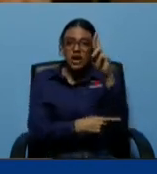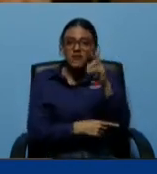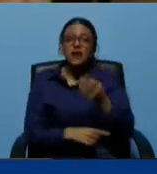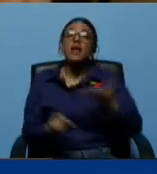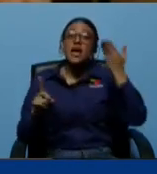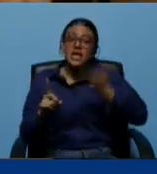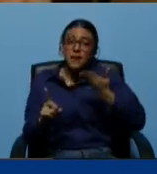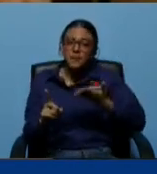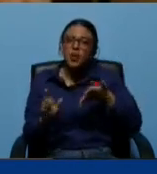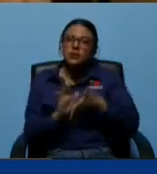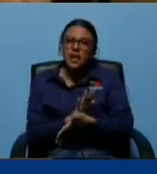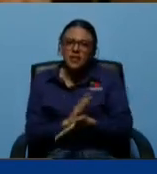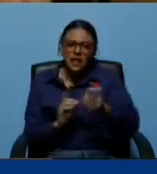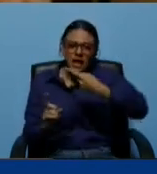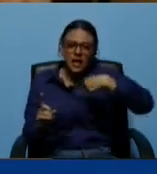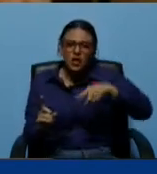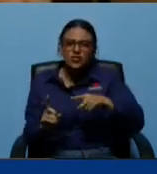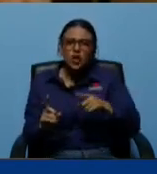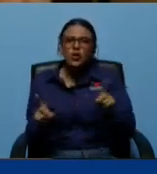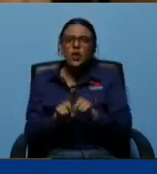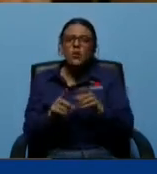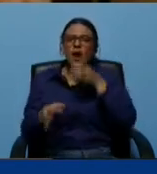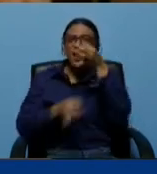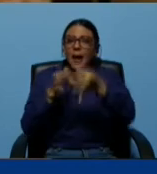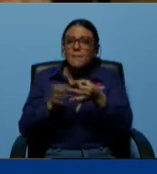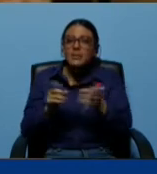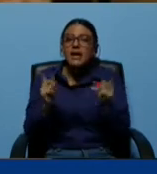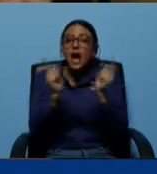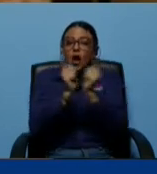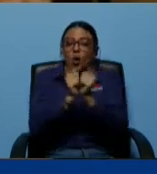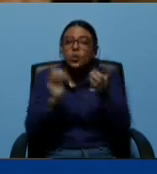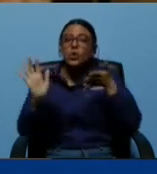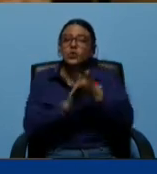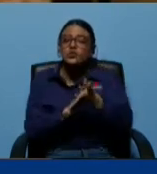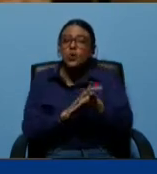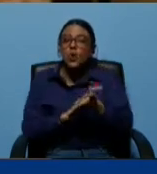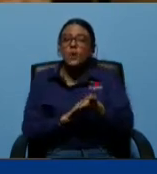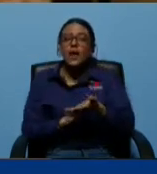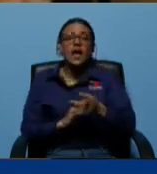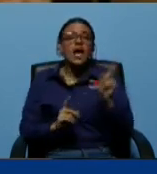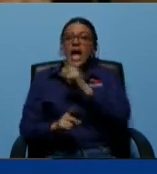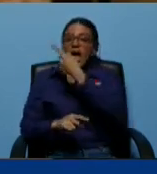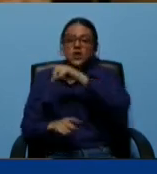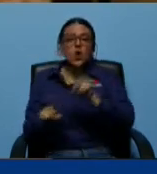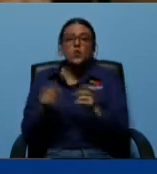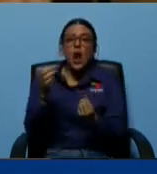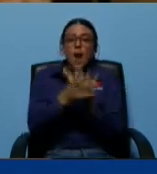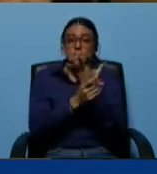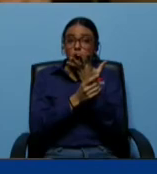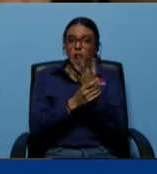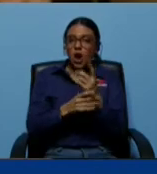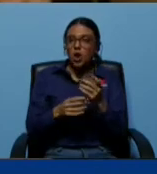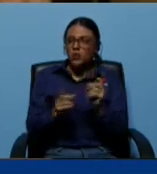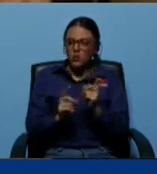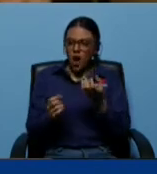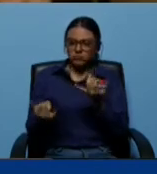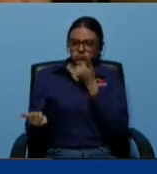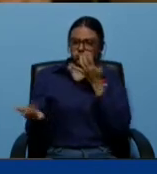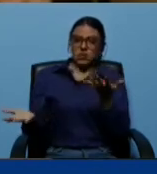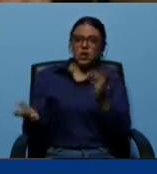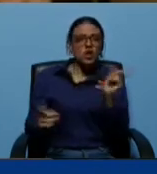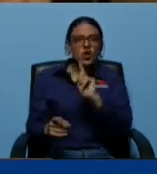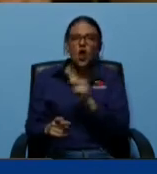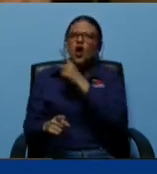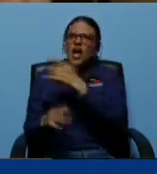importante, así sea de manera breve, expresar que no salió de la nada y no es un hecho aislado. Usted bien explicó